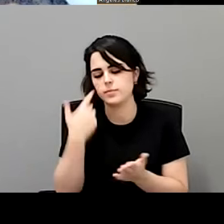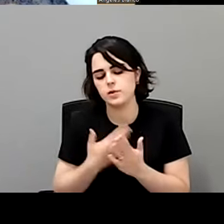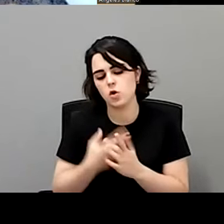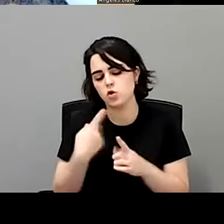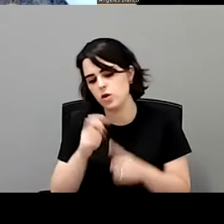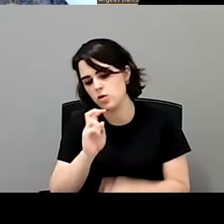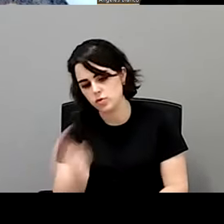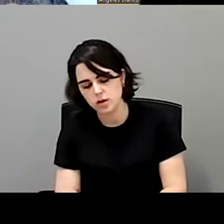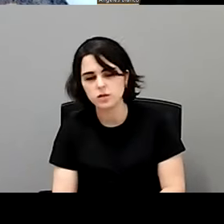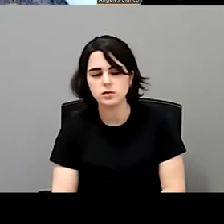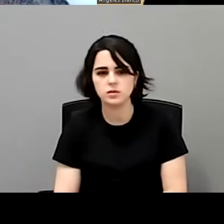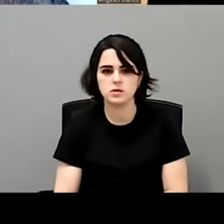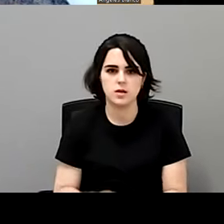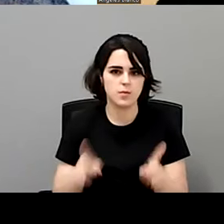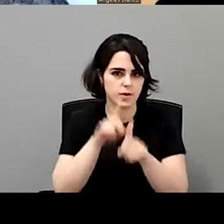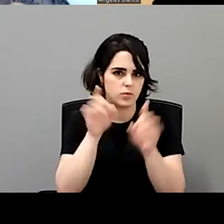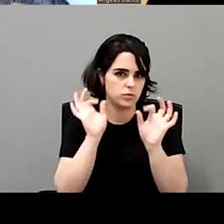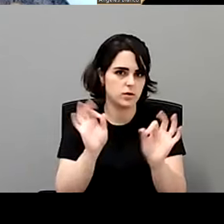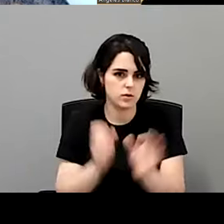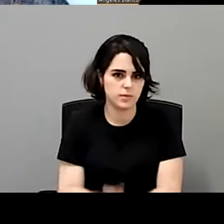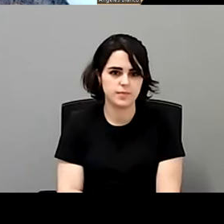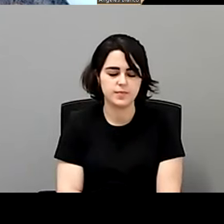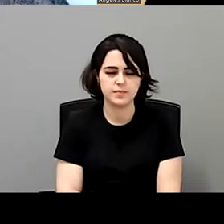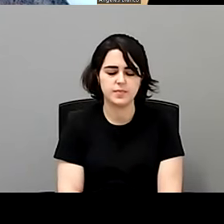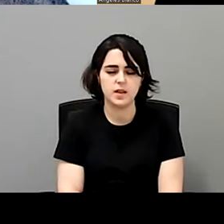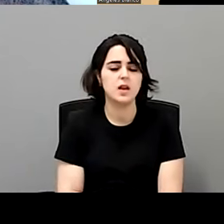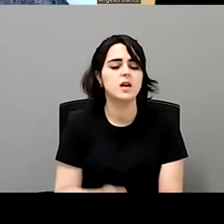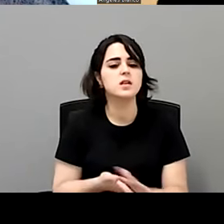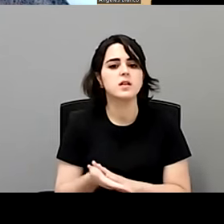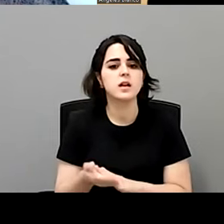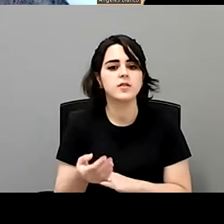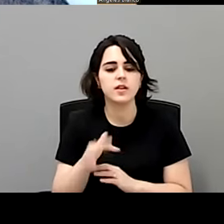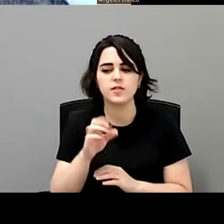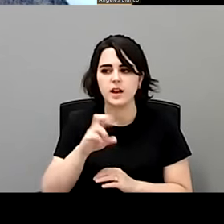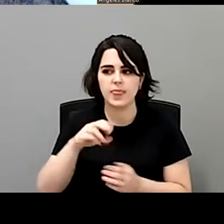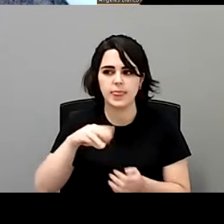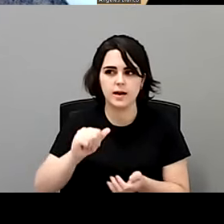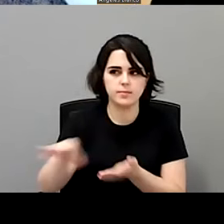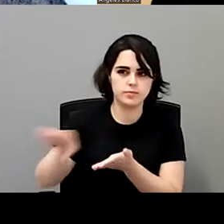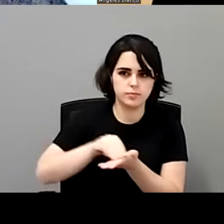cosas? Esa es más la pregunta, que es recogiendo lo que decía Fernanda,